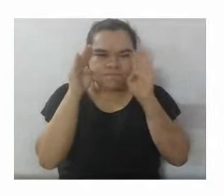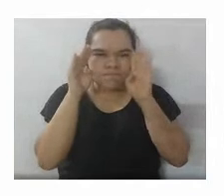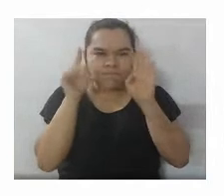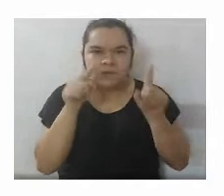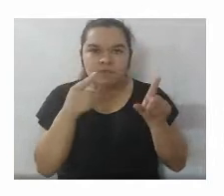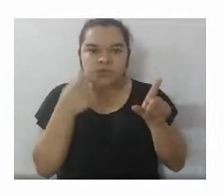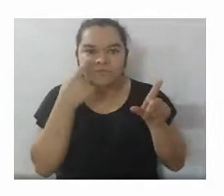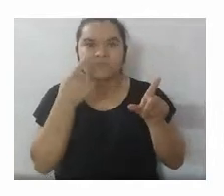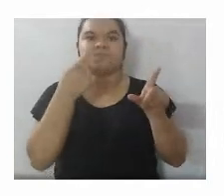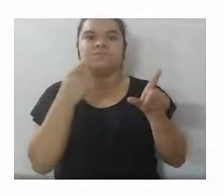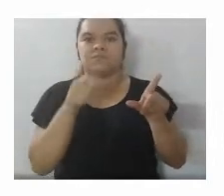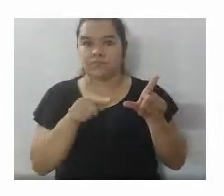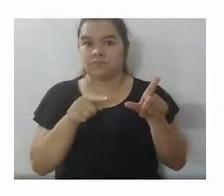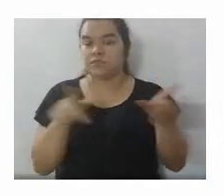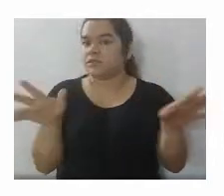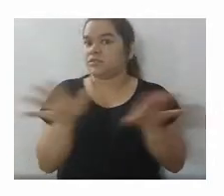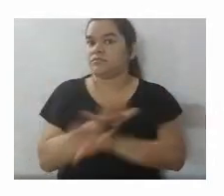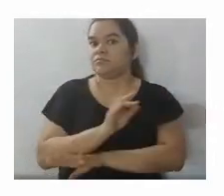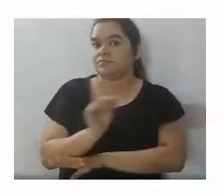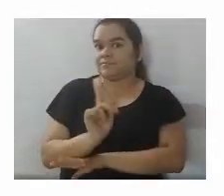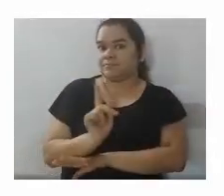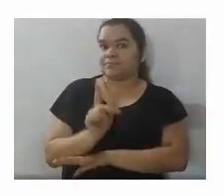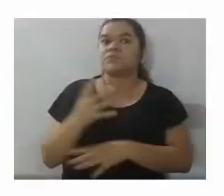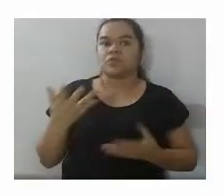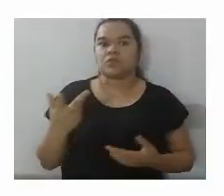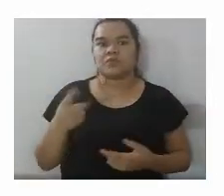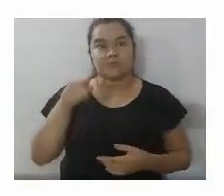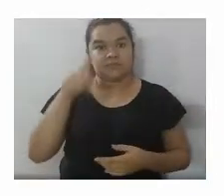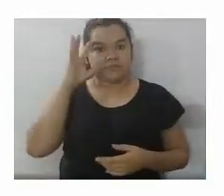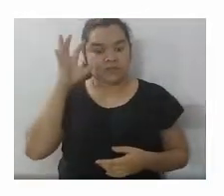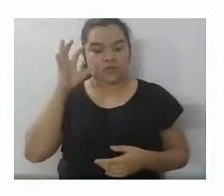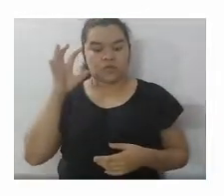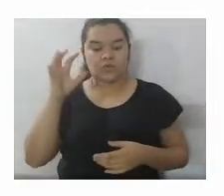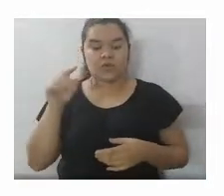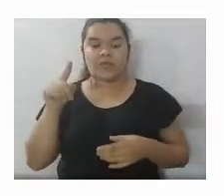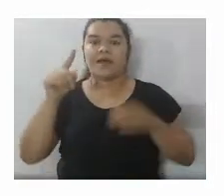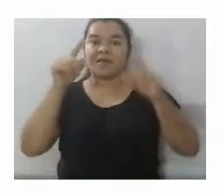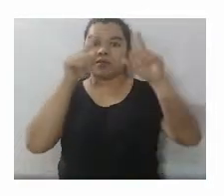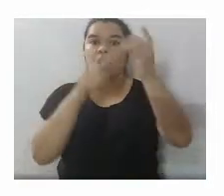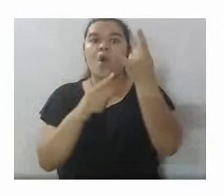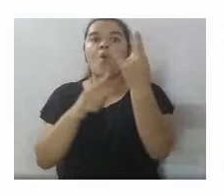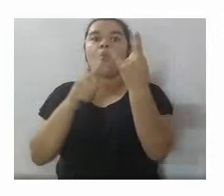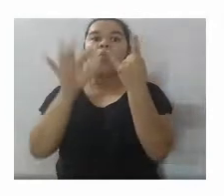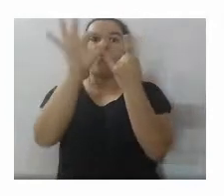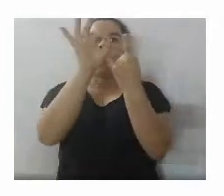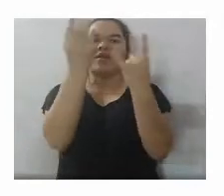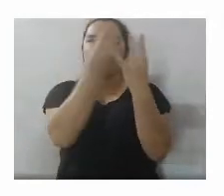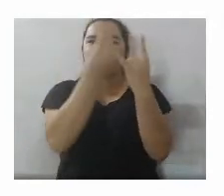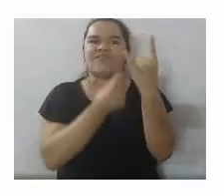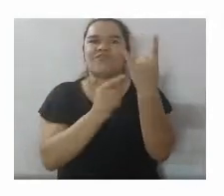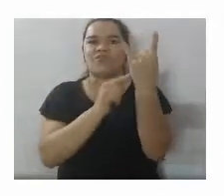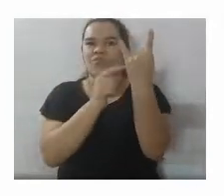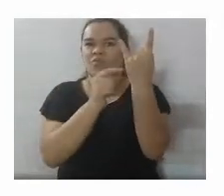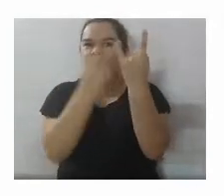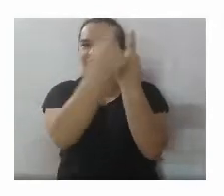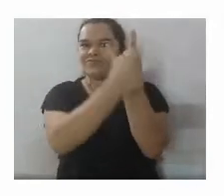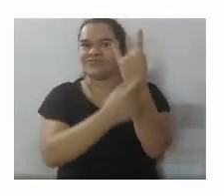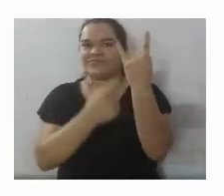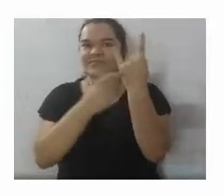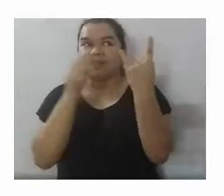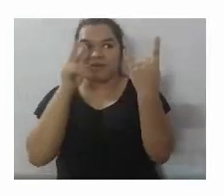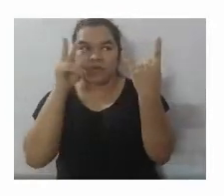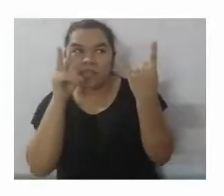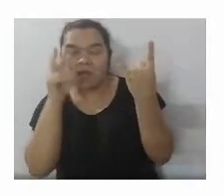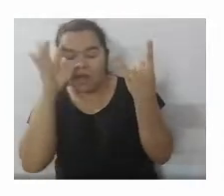equivocación. Así que esta es la interfaz, acuérdense de ver el loguito de la UNE ahí, y después obviamente hacer la selección bien paso a paso de